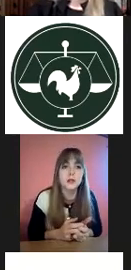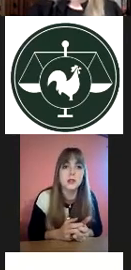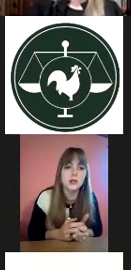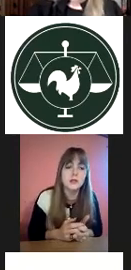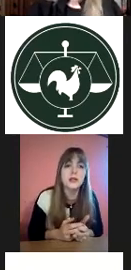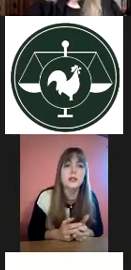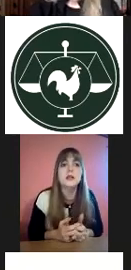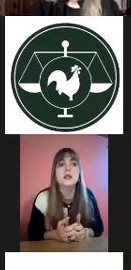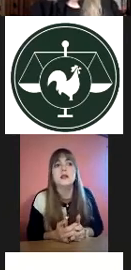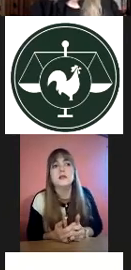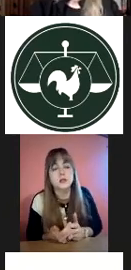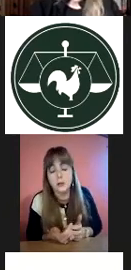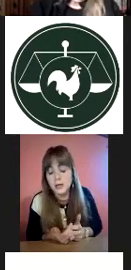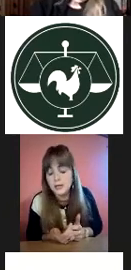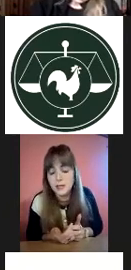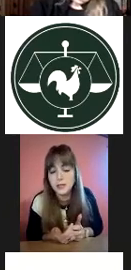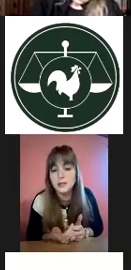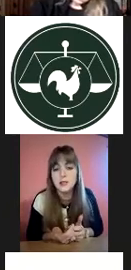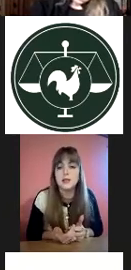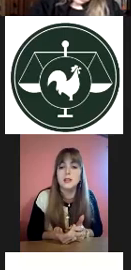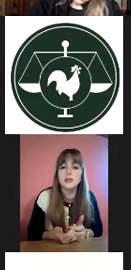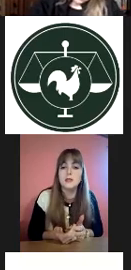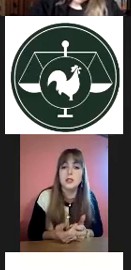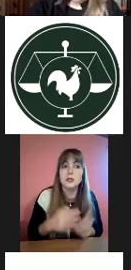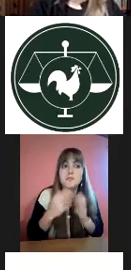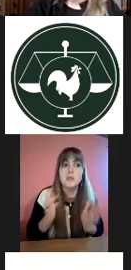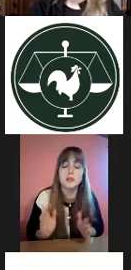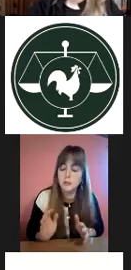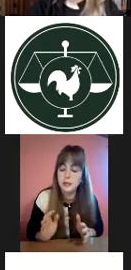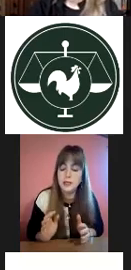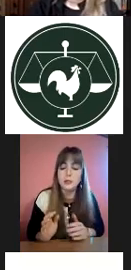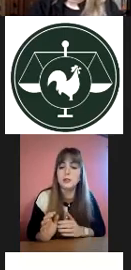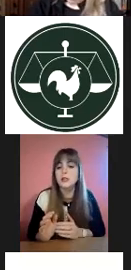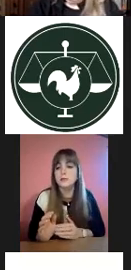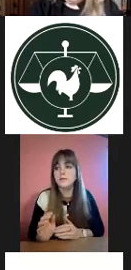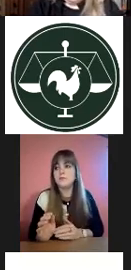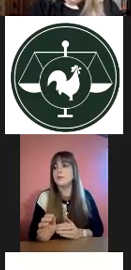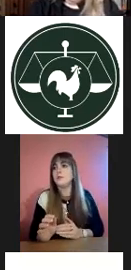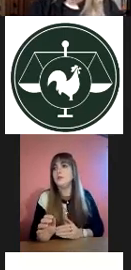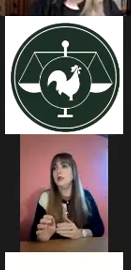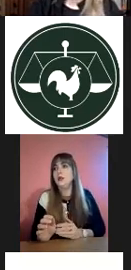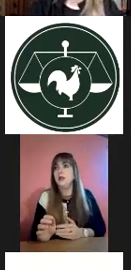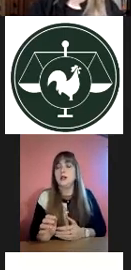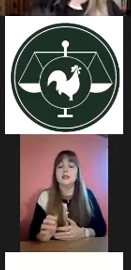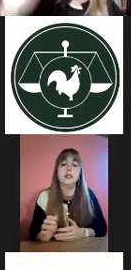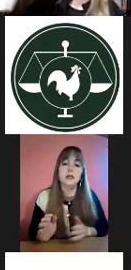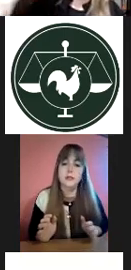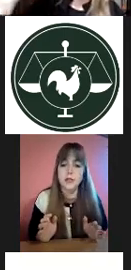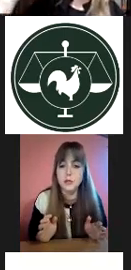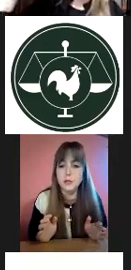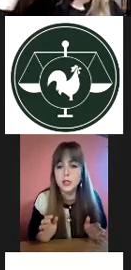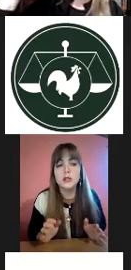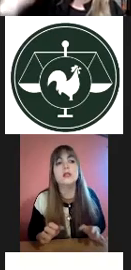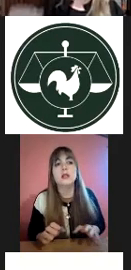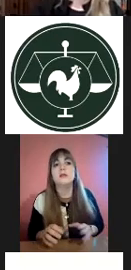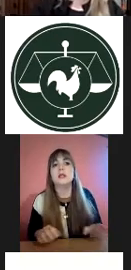pueden tener bien a los animales, cosas básicas que quizás para ellos es totalmente desconocido. Así que bueno, por